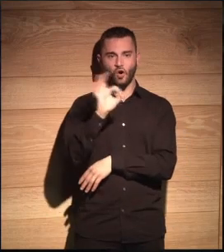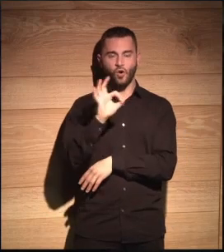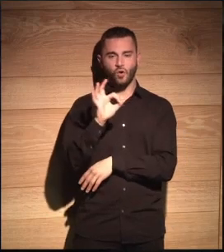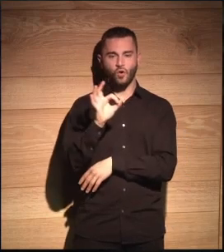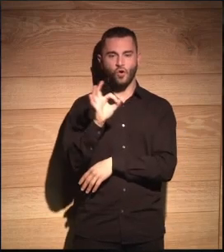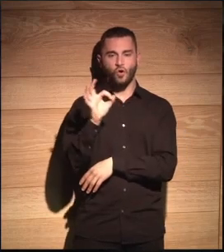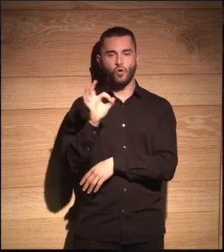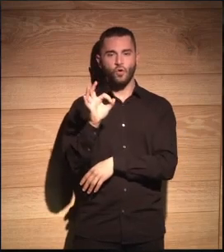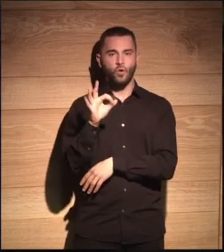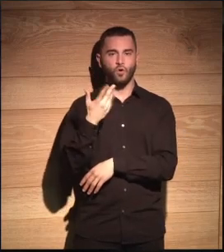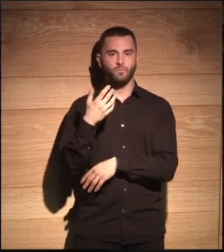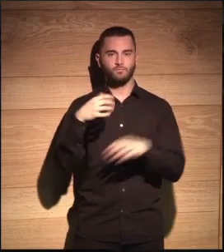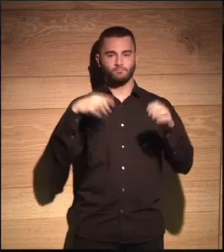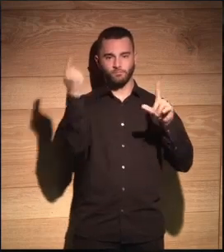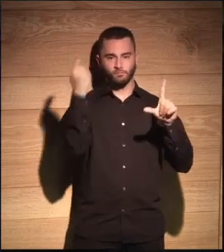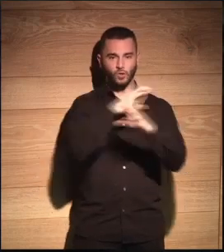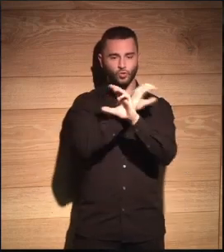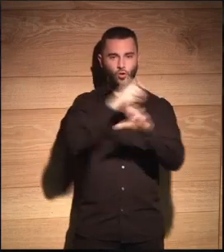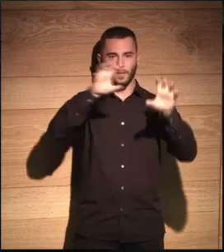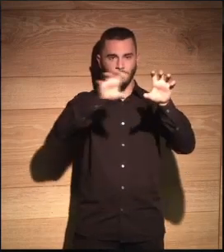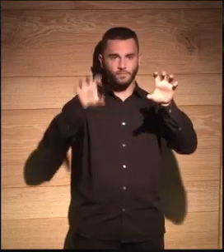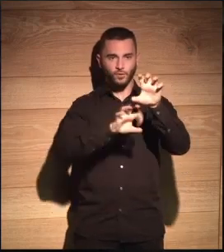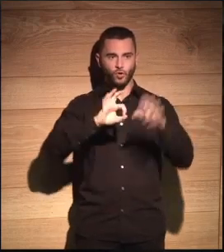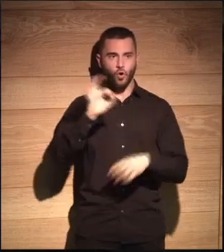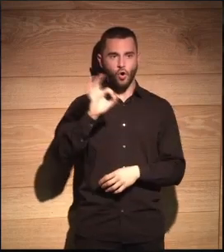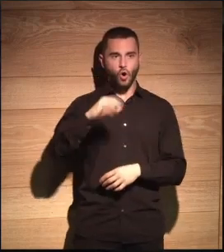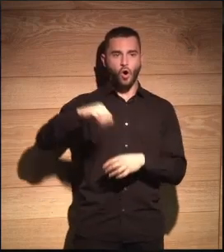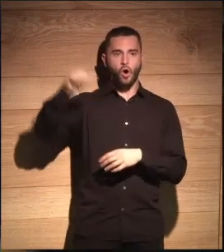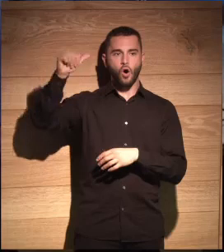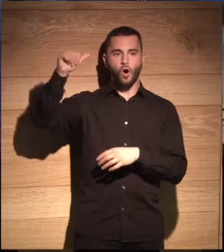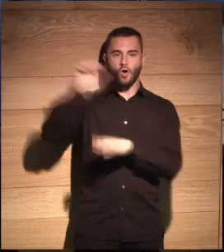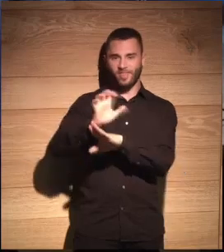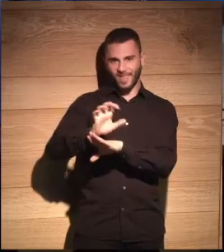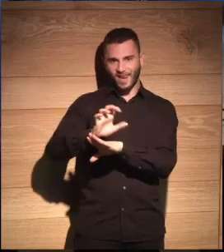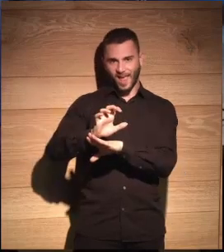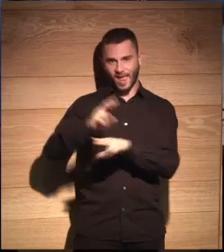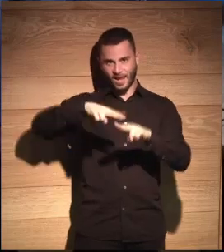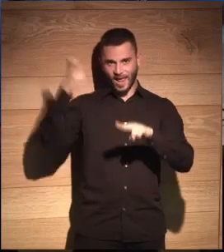poco a las viñetas del cómic o al cine negro. Vale.